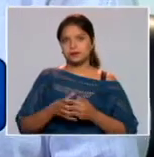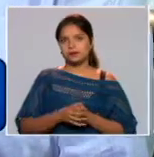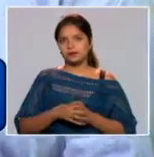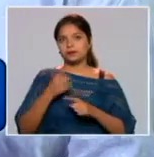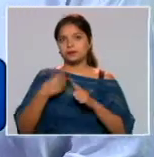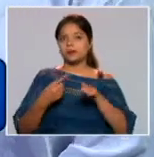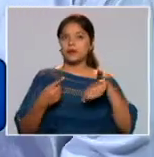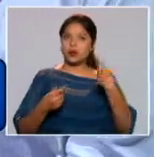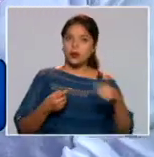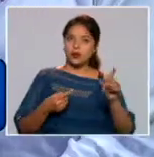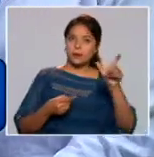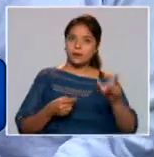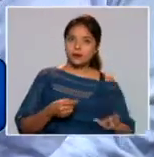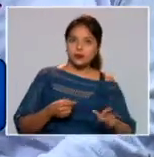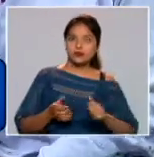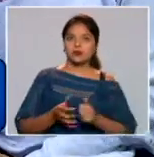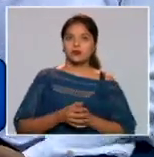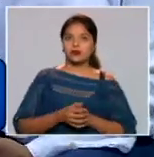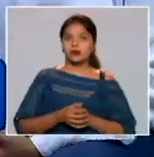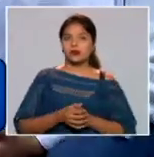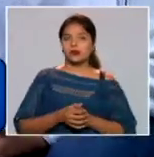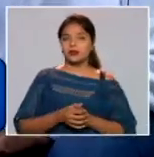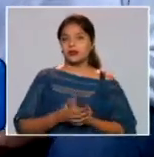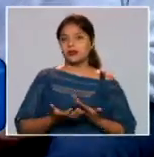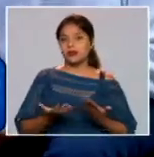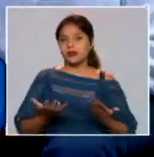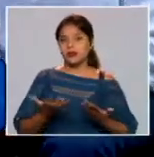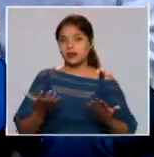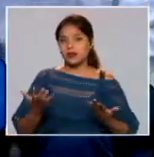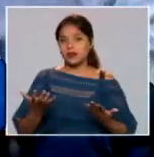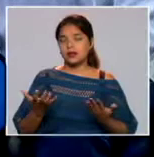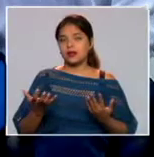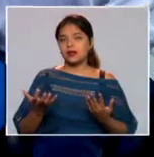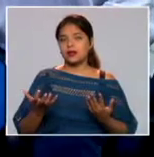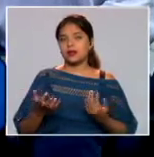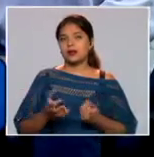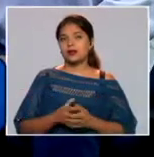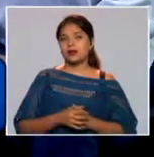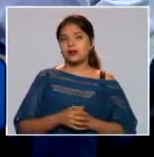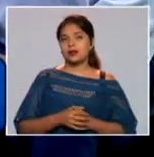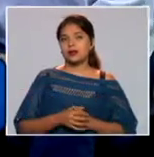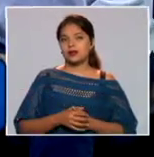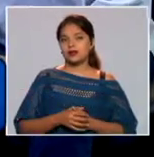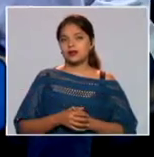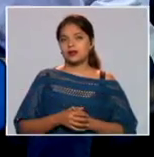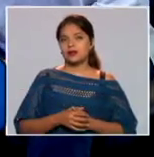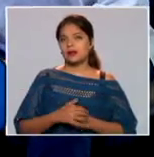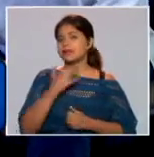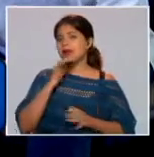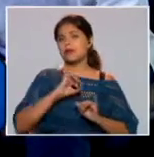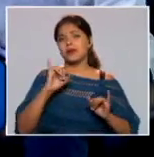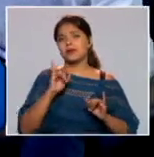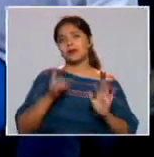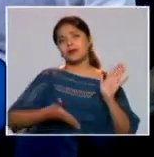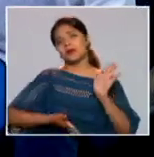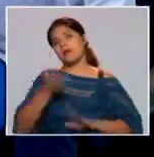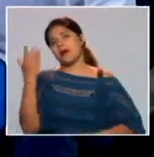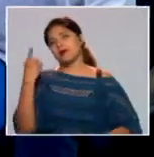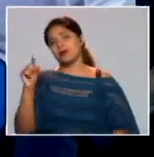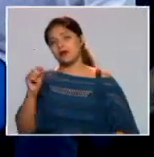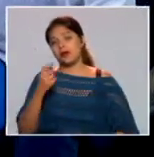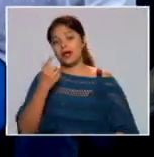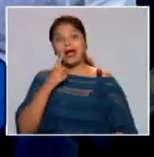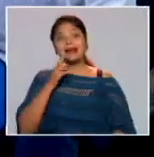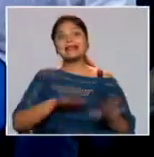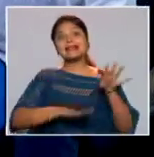en y pues ya terminamos funciones realmente nosotros estamos empacando para arrancar llevamos ya